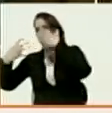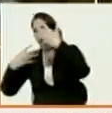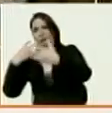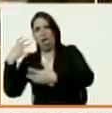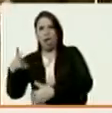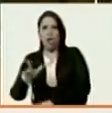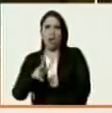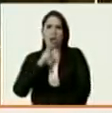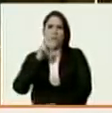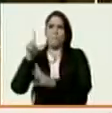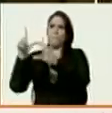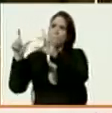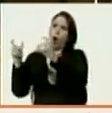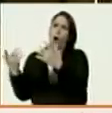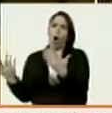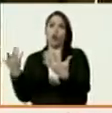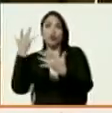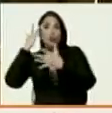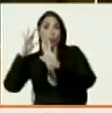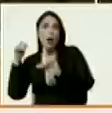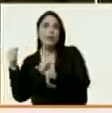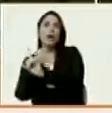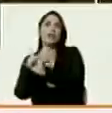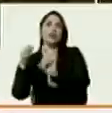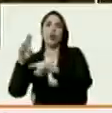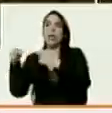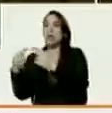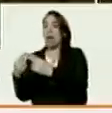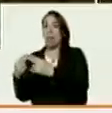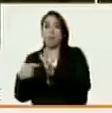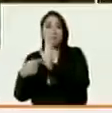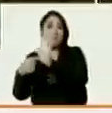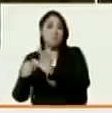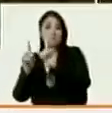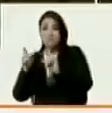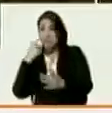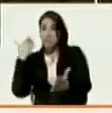con las fotos, con supuestas agresiones que nadie presenta,